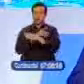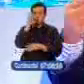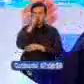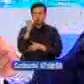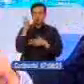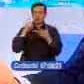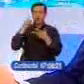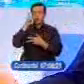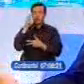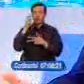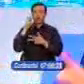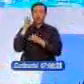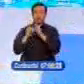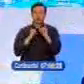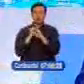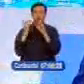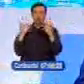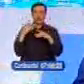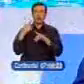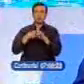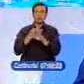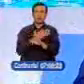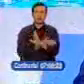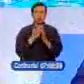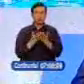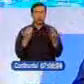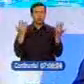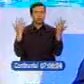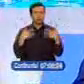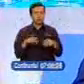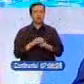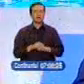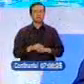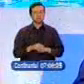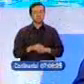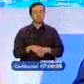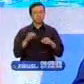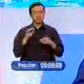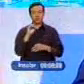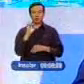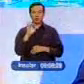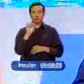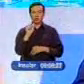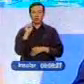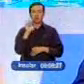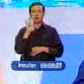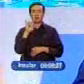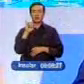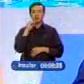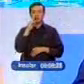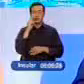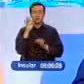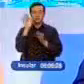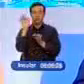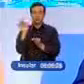la auditoría externa que ya se nos hizo el mes pasado, hoy estamos ya en condiciones de que la OEA nos entregue el 7 de julio esta ISO. Es una